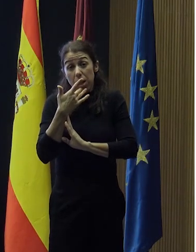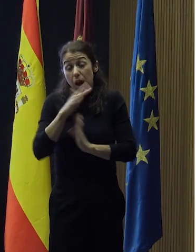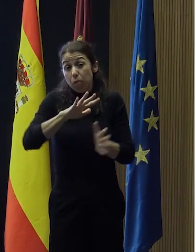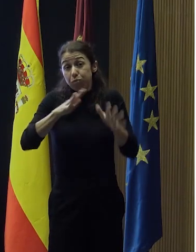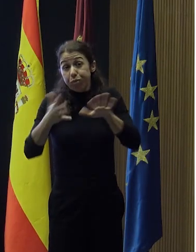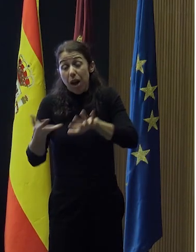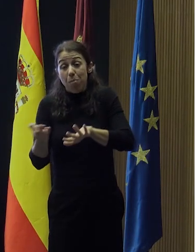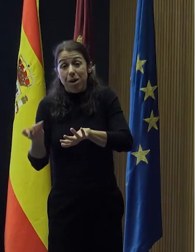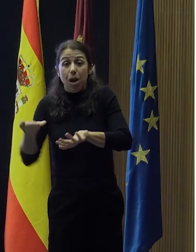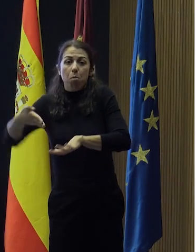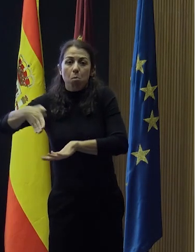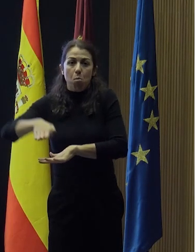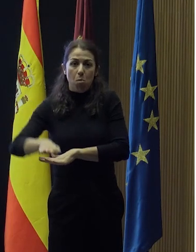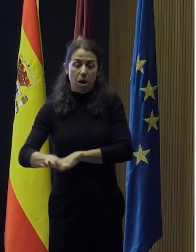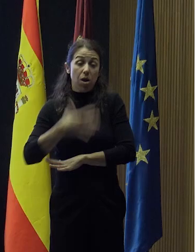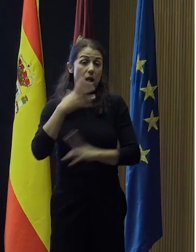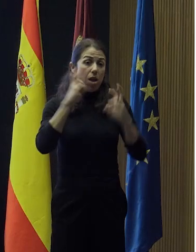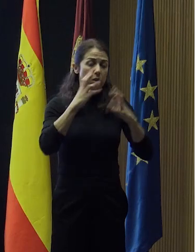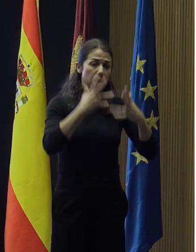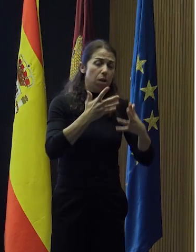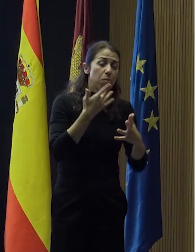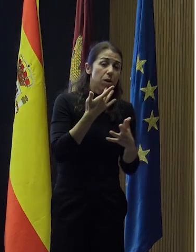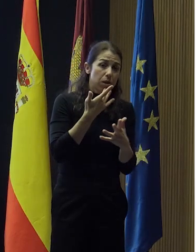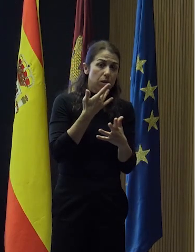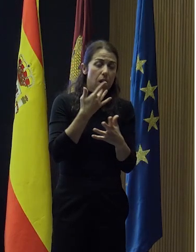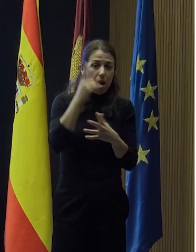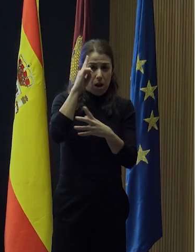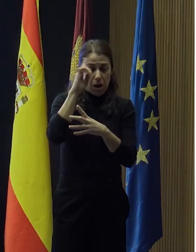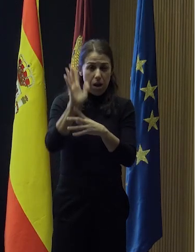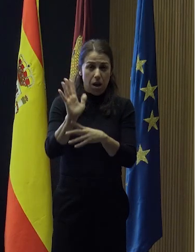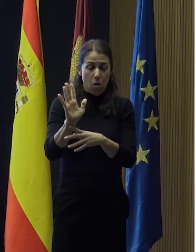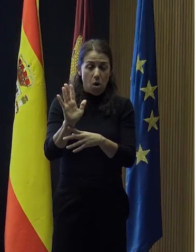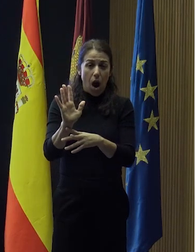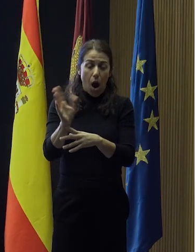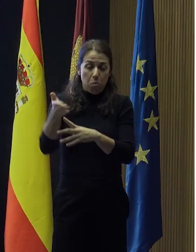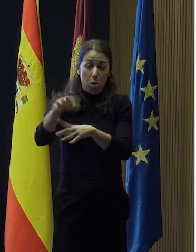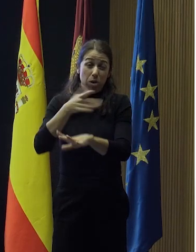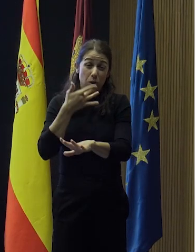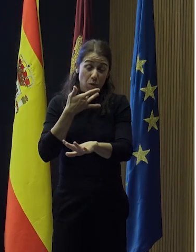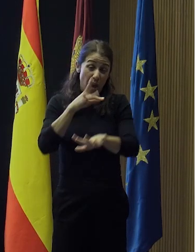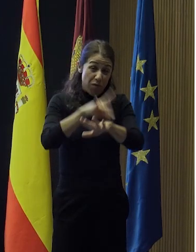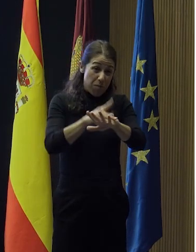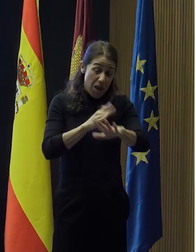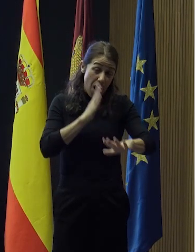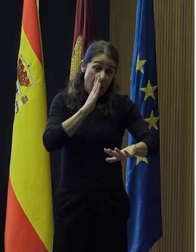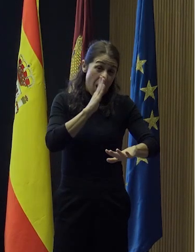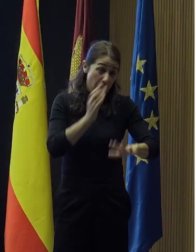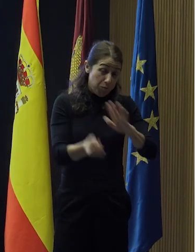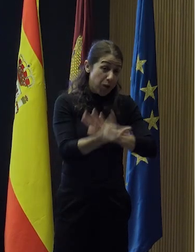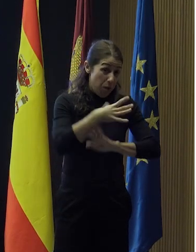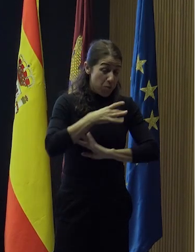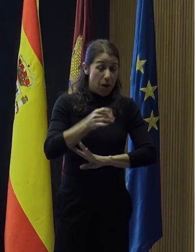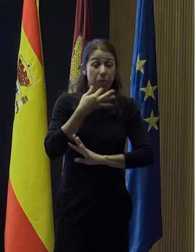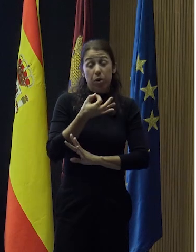Entonces, el estrés oxidativo también es una causa de muerte neuronal y eso puede llevar a una patología, ¿vale?